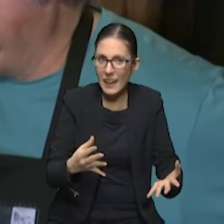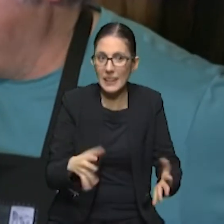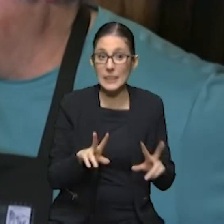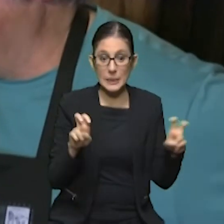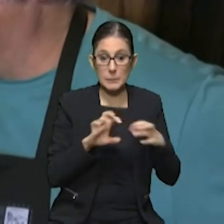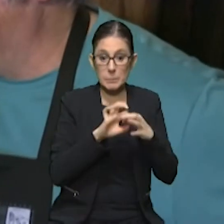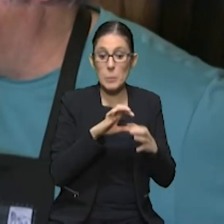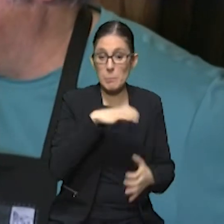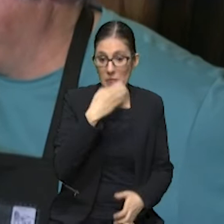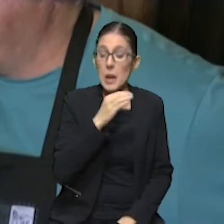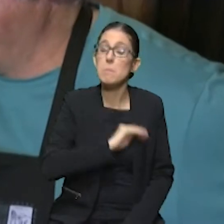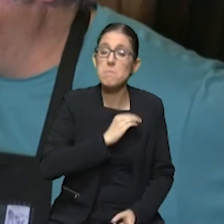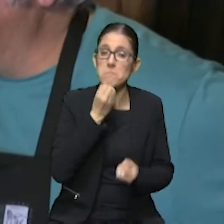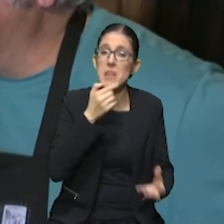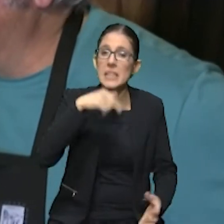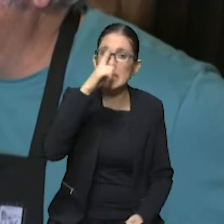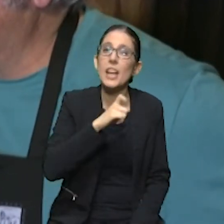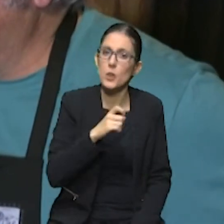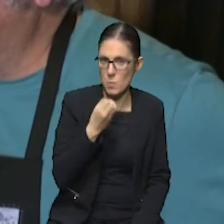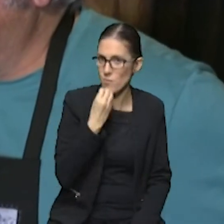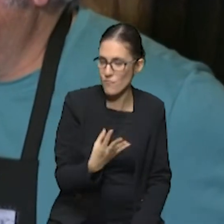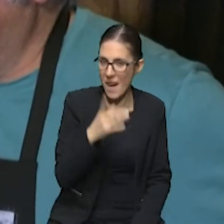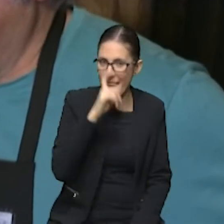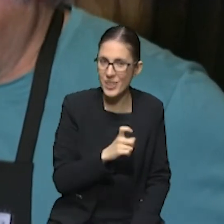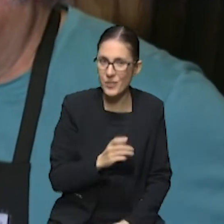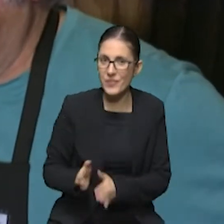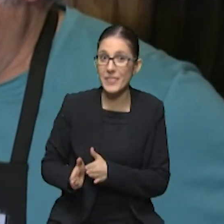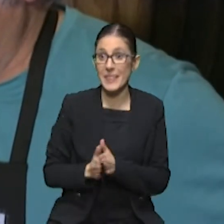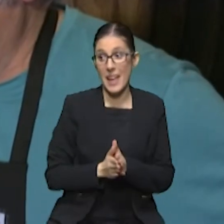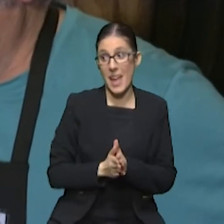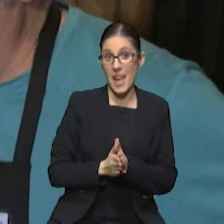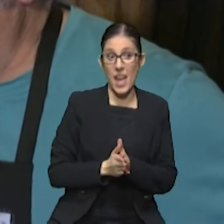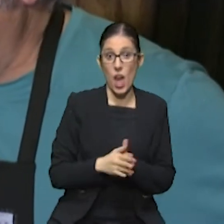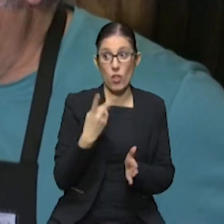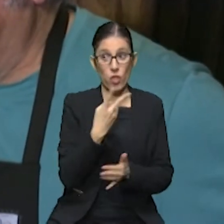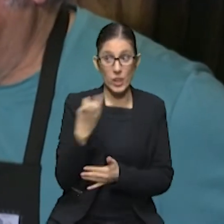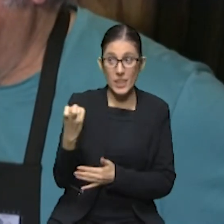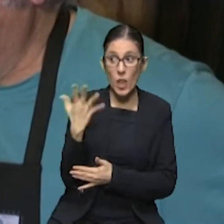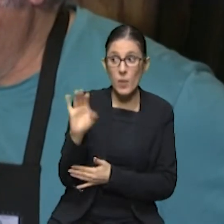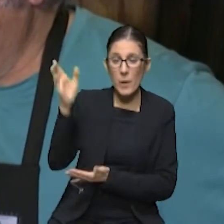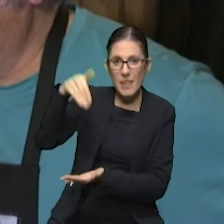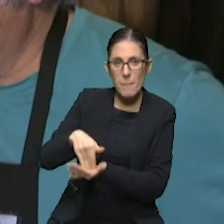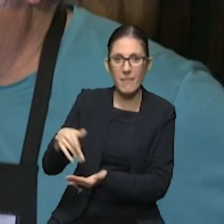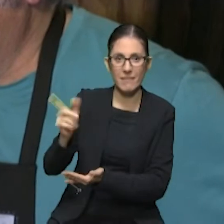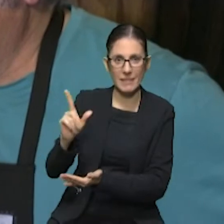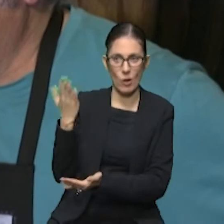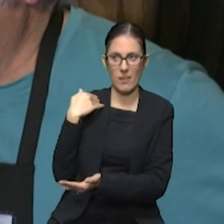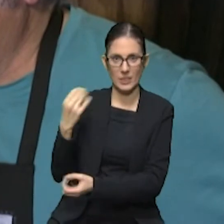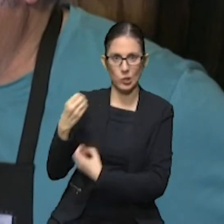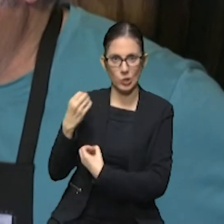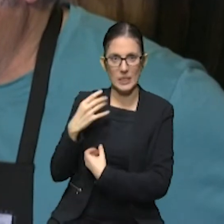manzana, pues, ha ido muy bien este año. Ha sido un buen año. 250.000 litros, nos comentabas, y que la manzana ha llegado